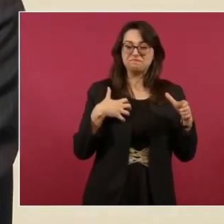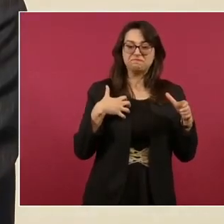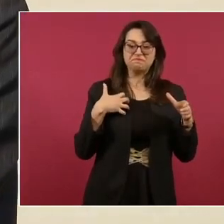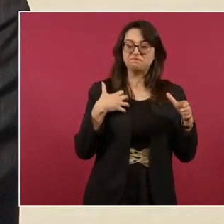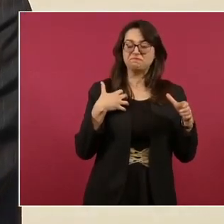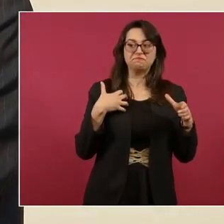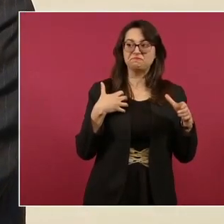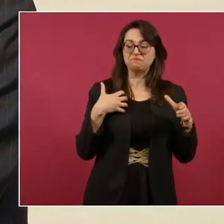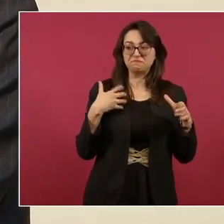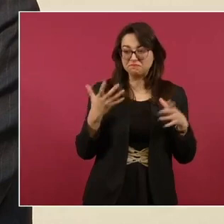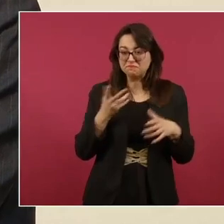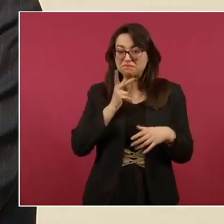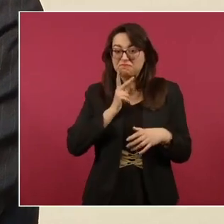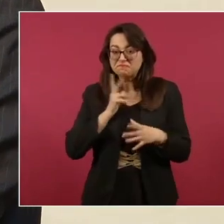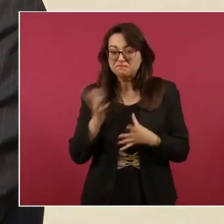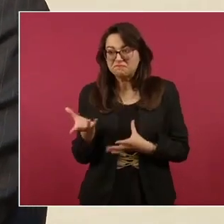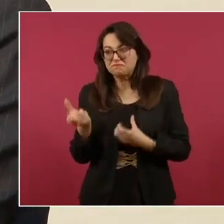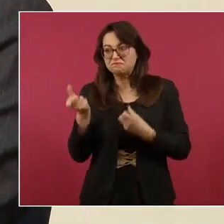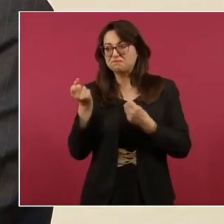lección,